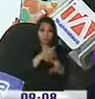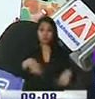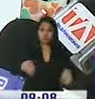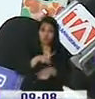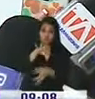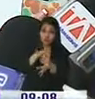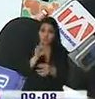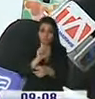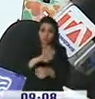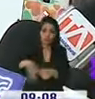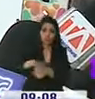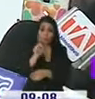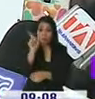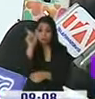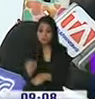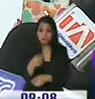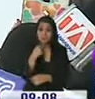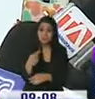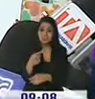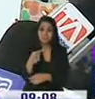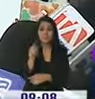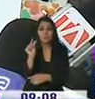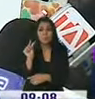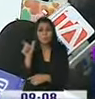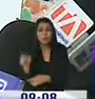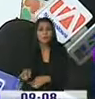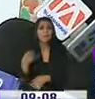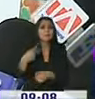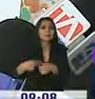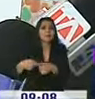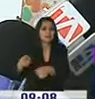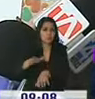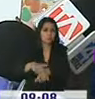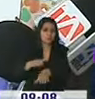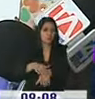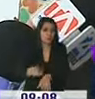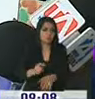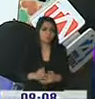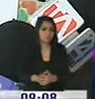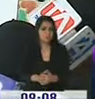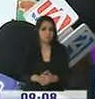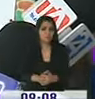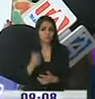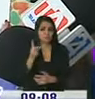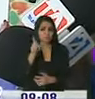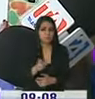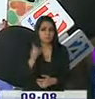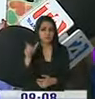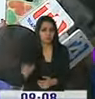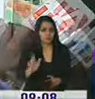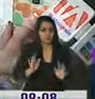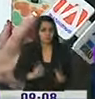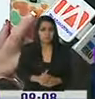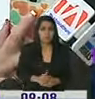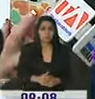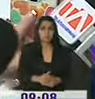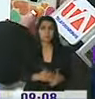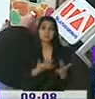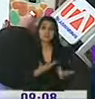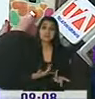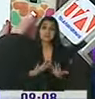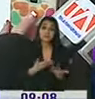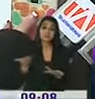establece que hubo un cierto grado de participación dentro de la complicidad de los dos ciudadanos procesados. Esperaremos que